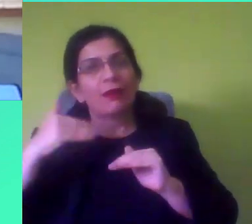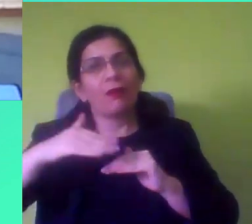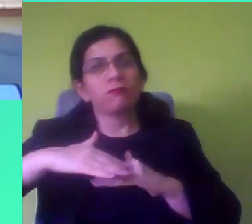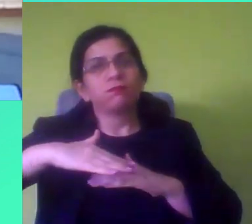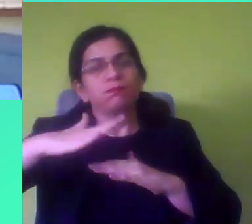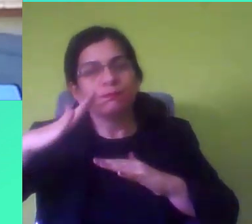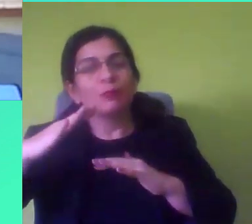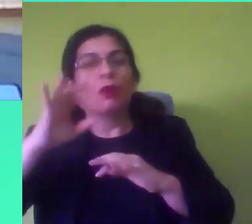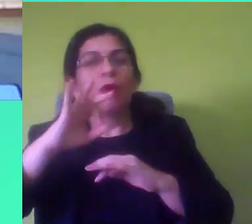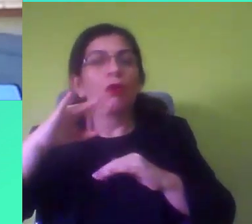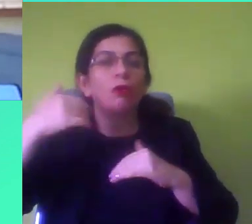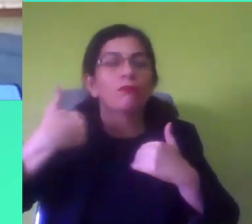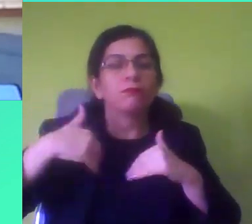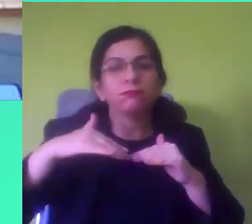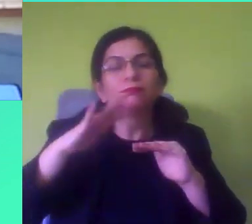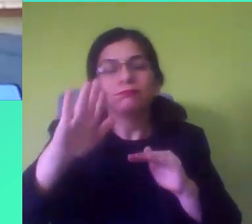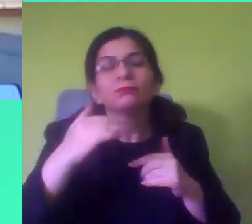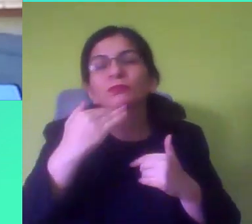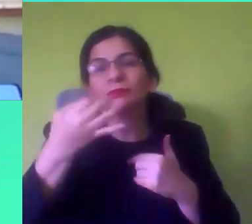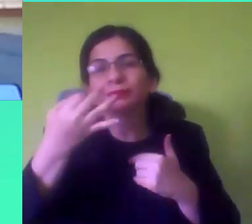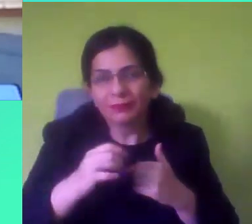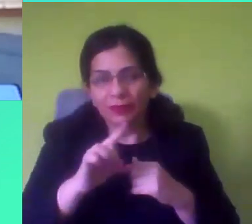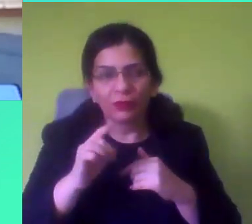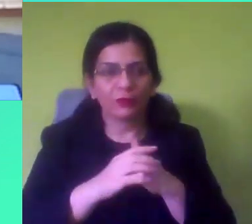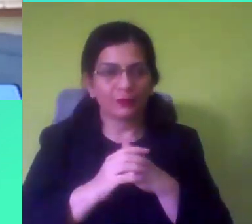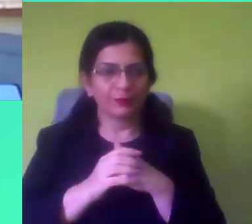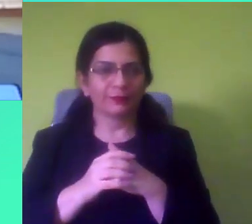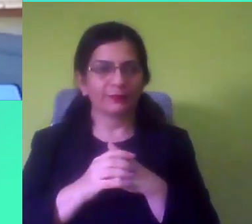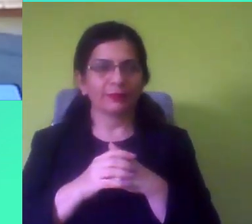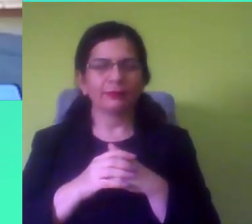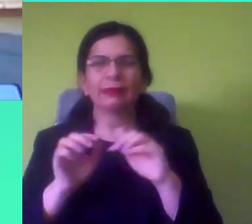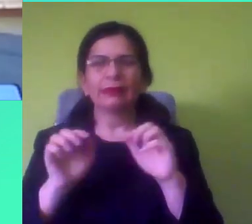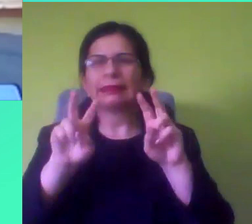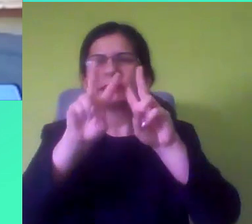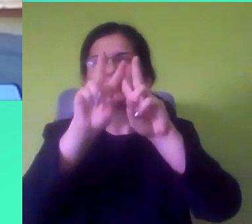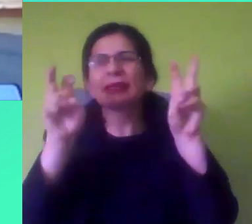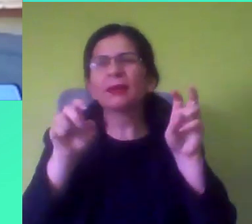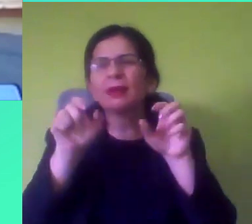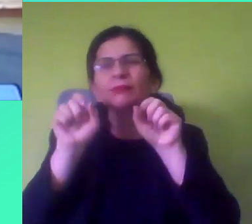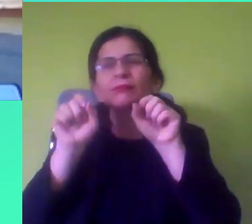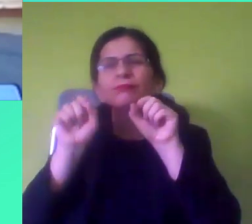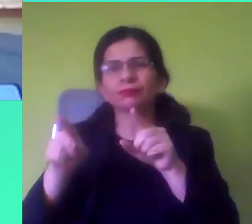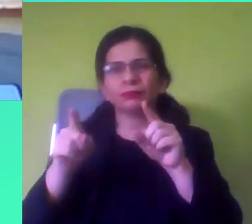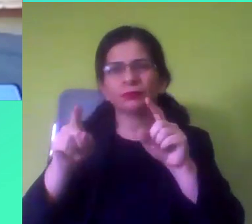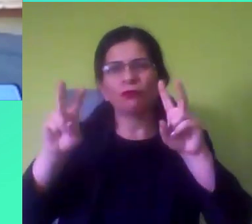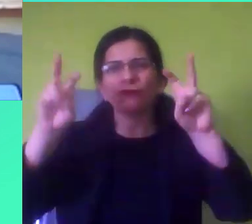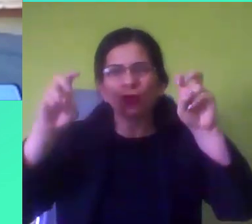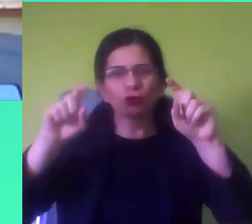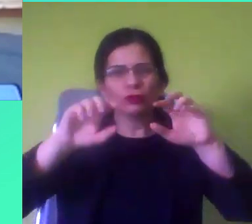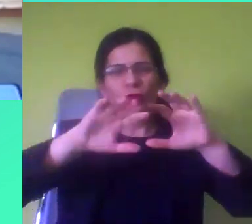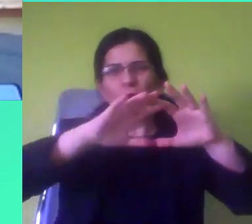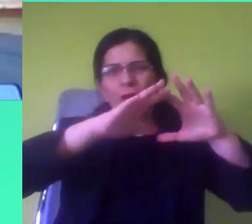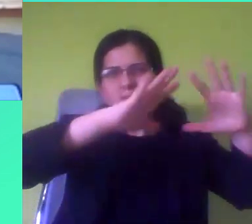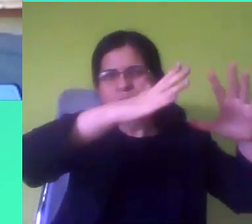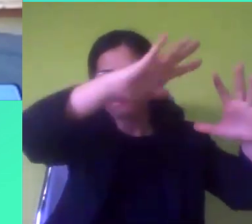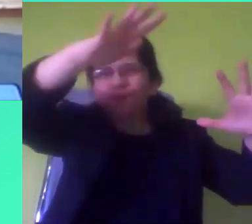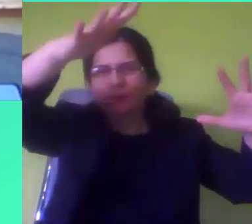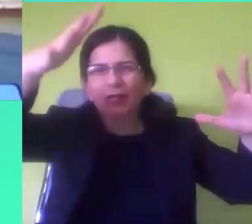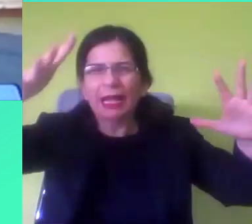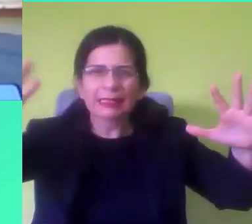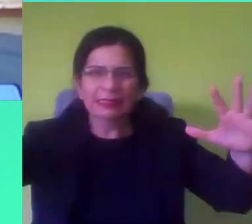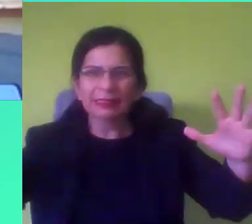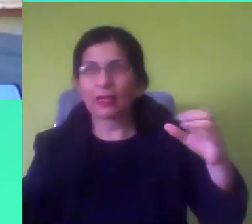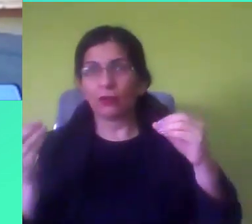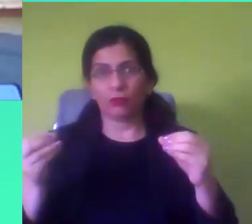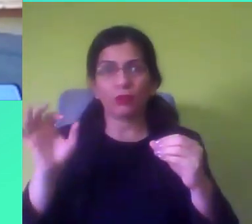el futuro. En términos de glaciares, las consecuencias, sobre todo con estas imágenes, son claras y que